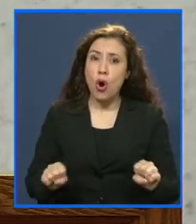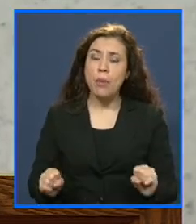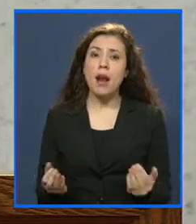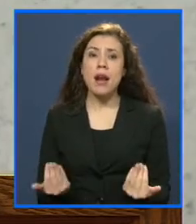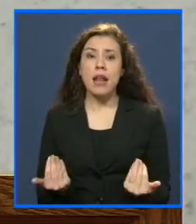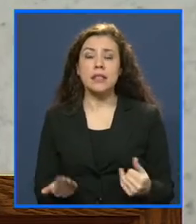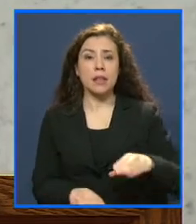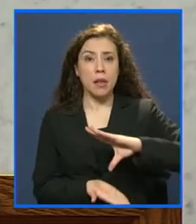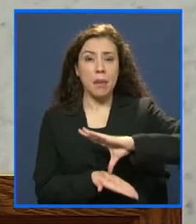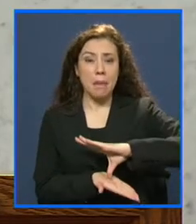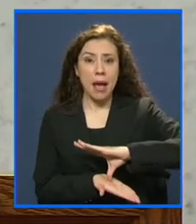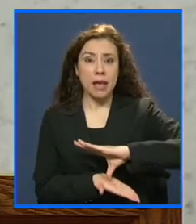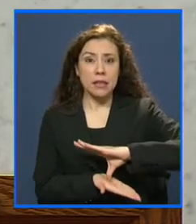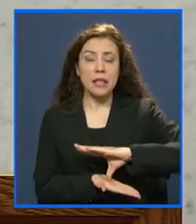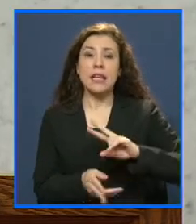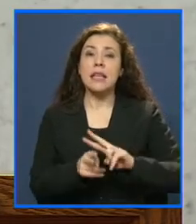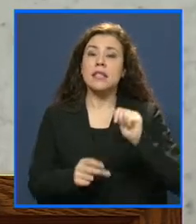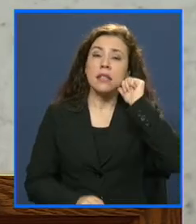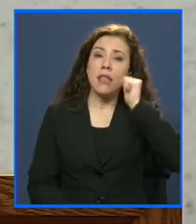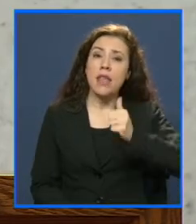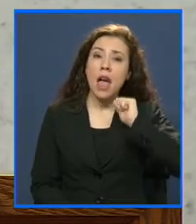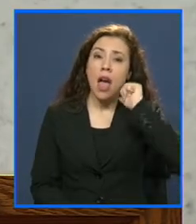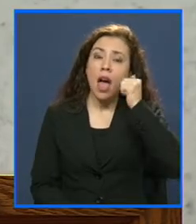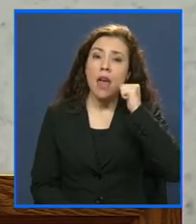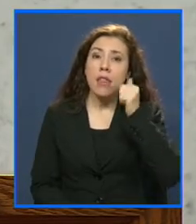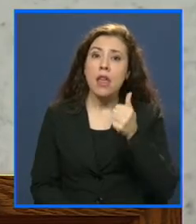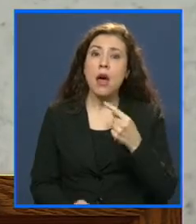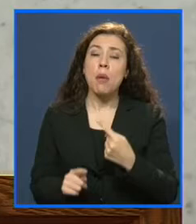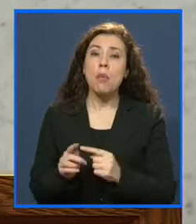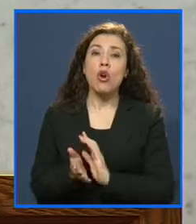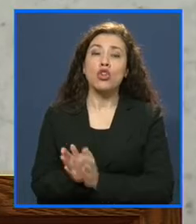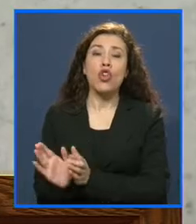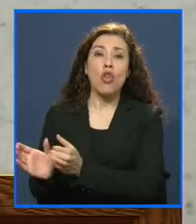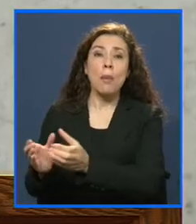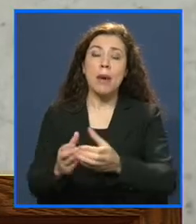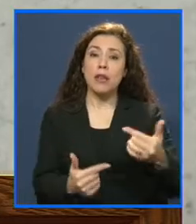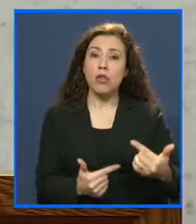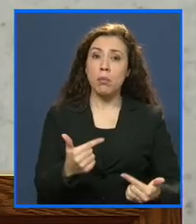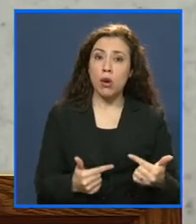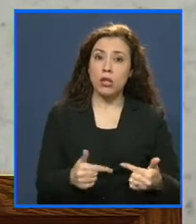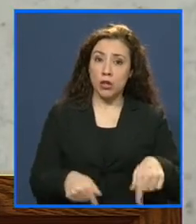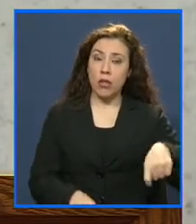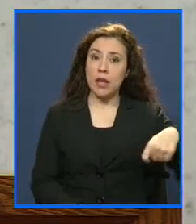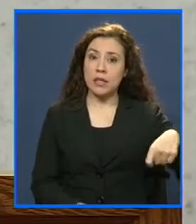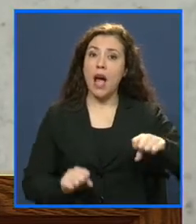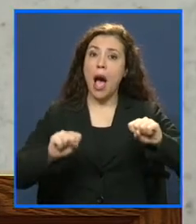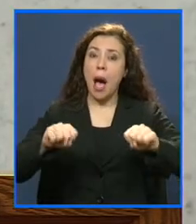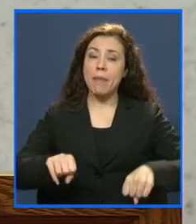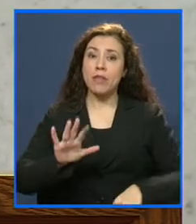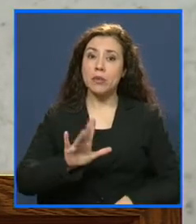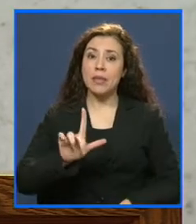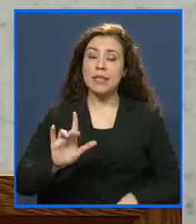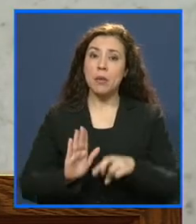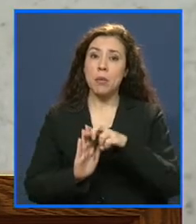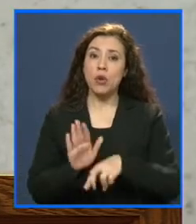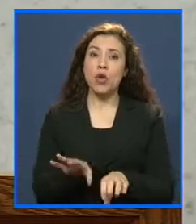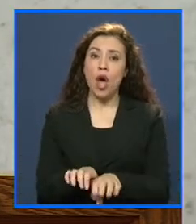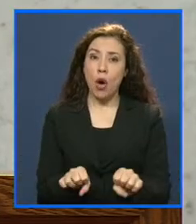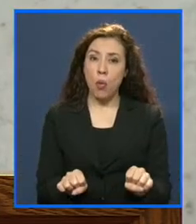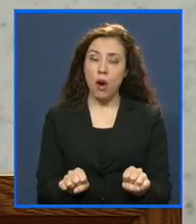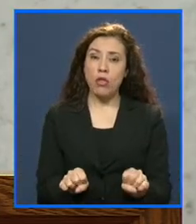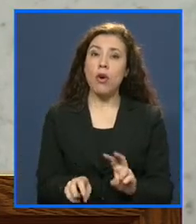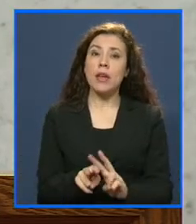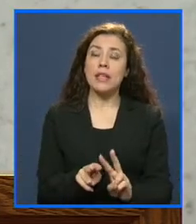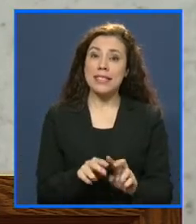necesidades del país que se realiza a diario por parte de todas las bancadas de este senado aprobamos 57 proyectos de acuerdo y